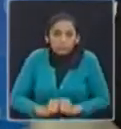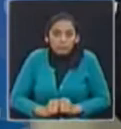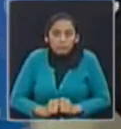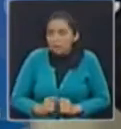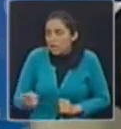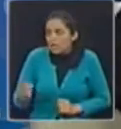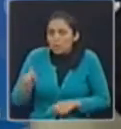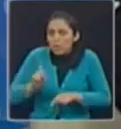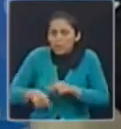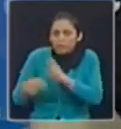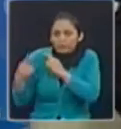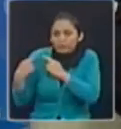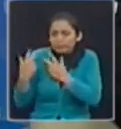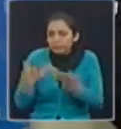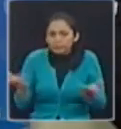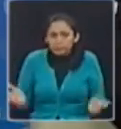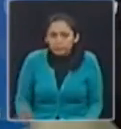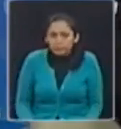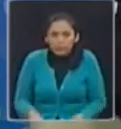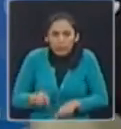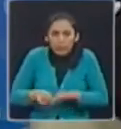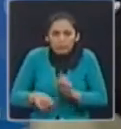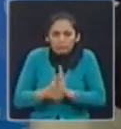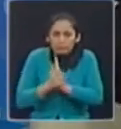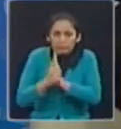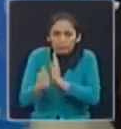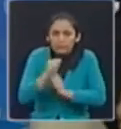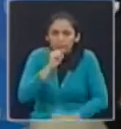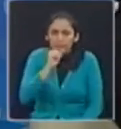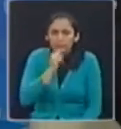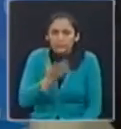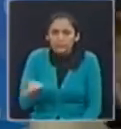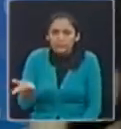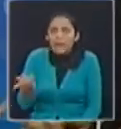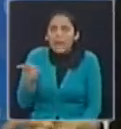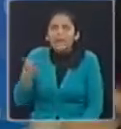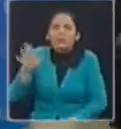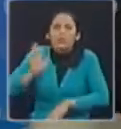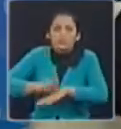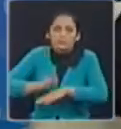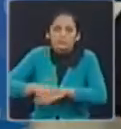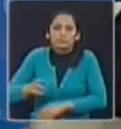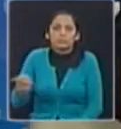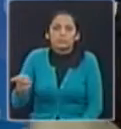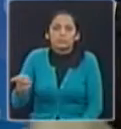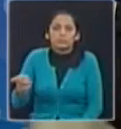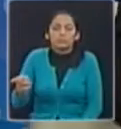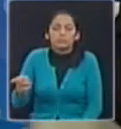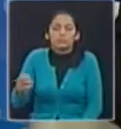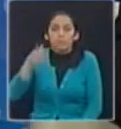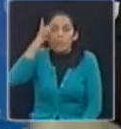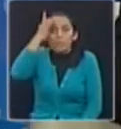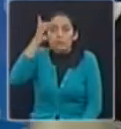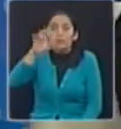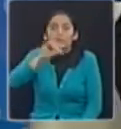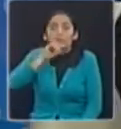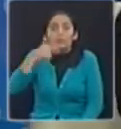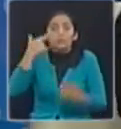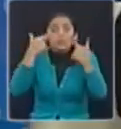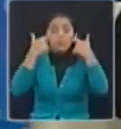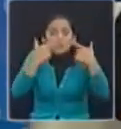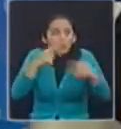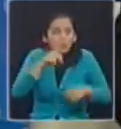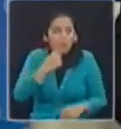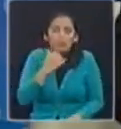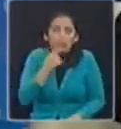Porque en tanto es incapaz, ha sido culpable por no hacer. La determinación de responsabilidades para